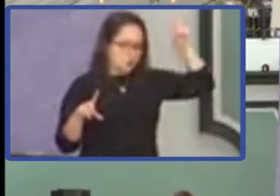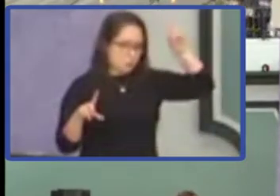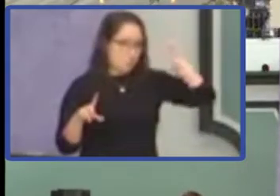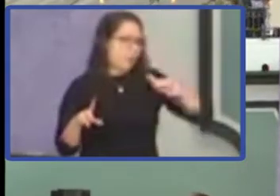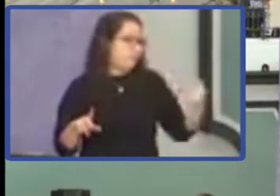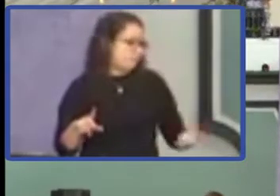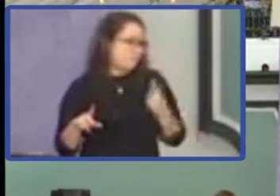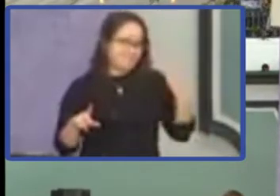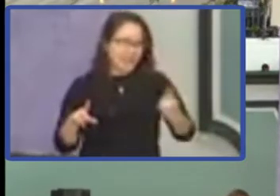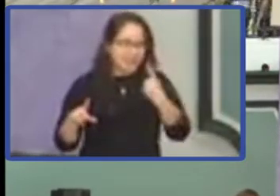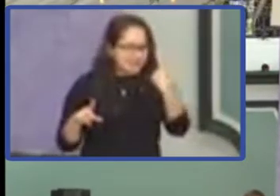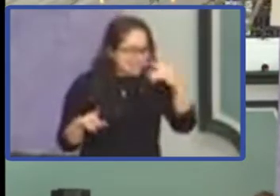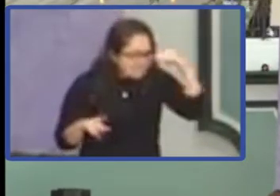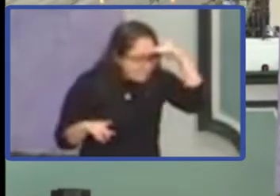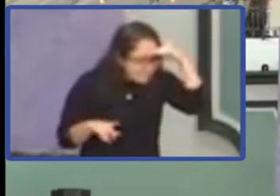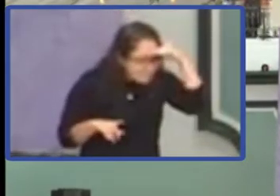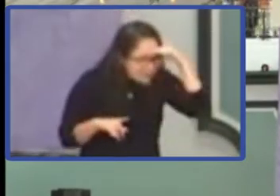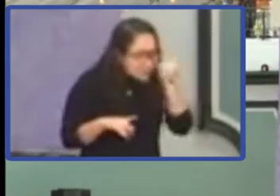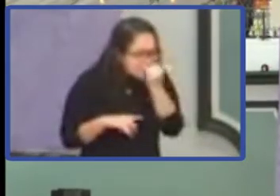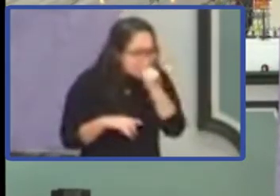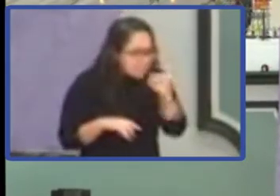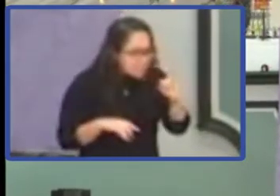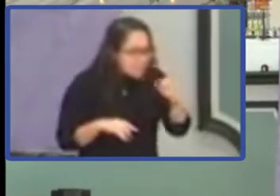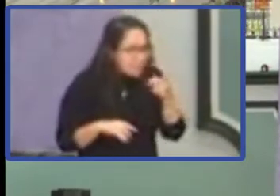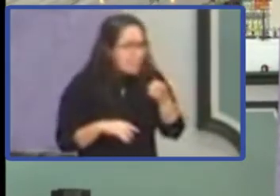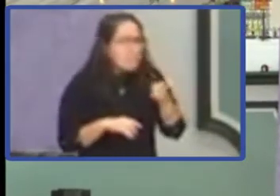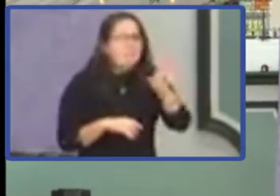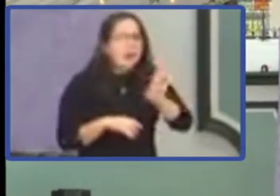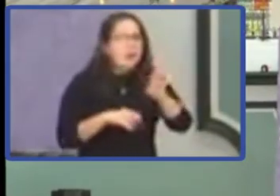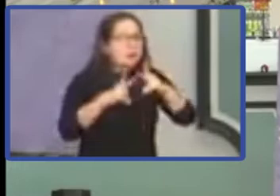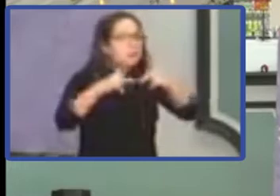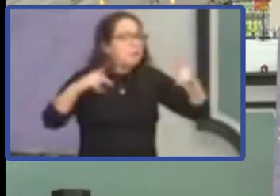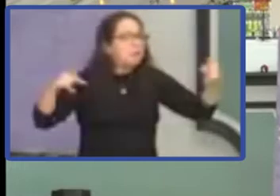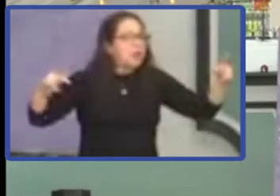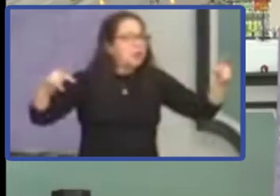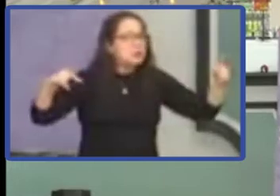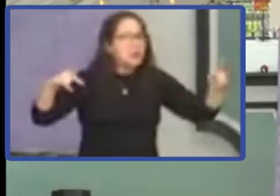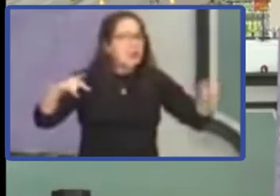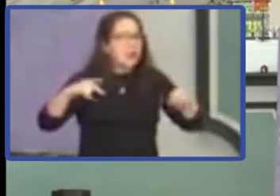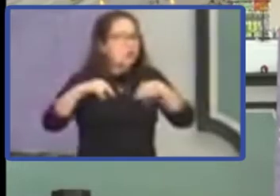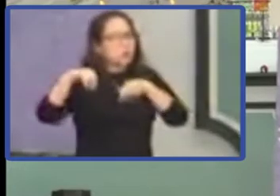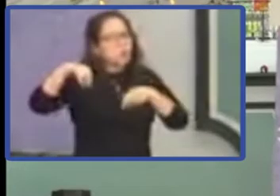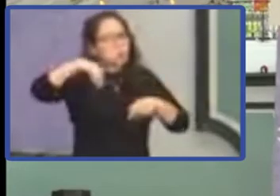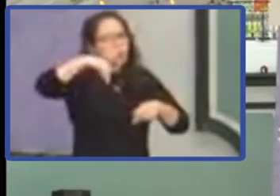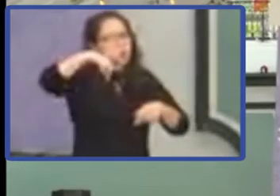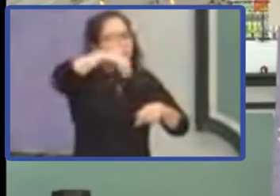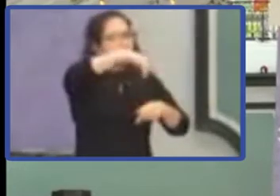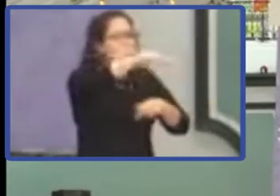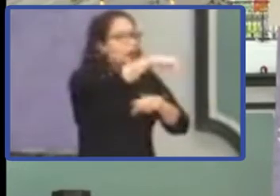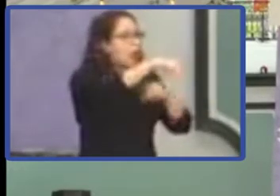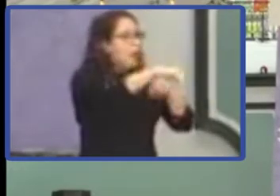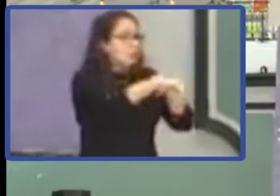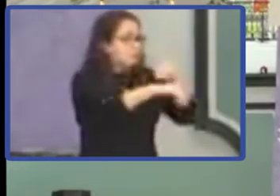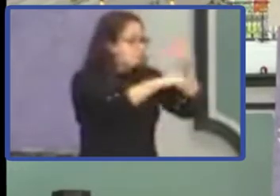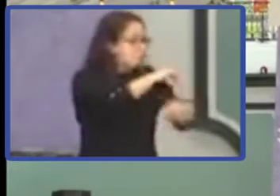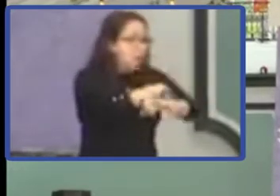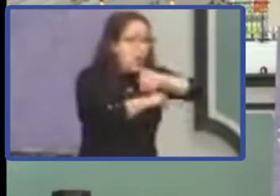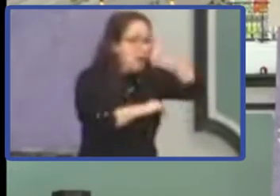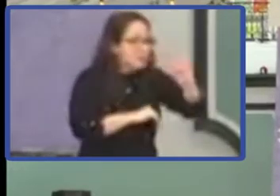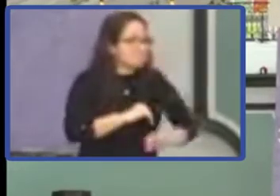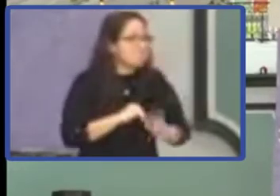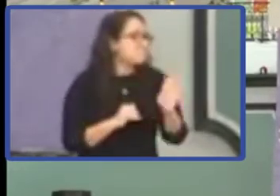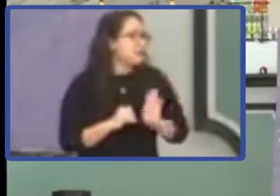imagínense que fuera como la orilla de una playa que jamás pueden terminar de recorrer. La siguiente por favor,